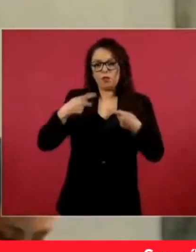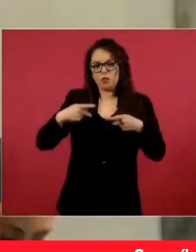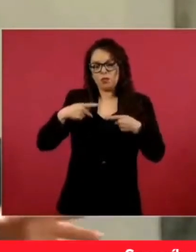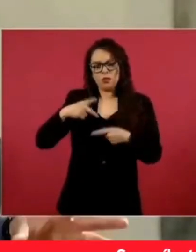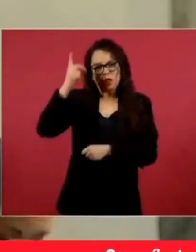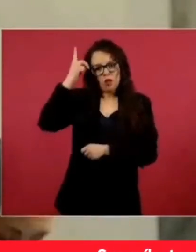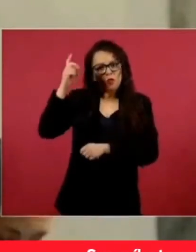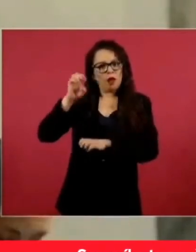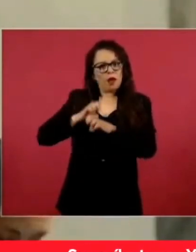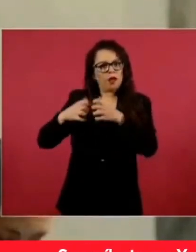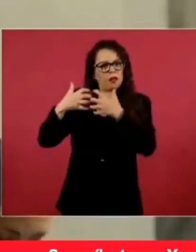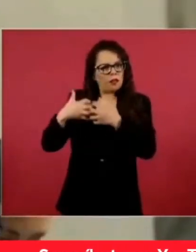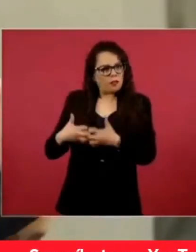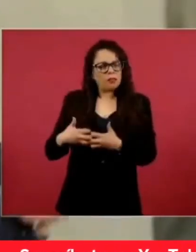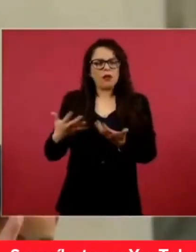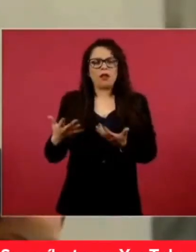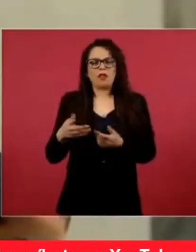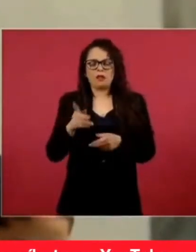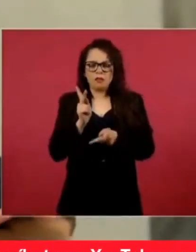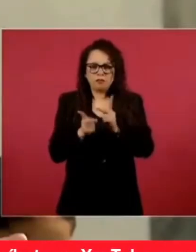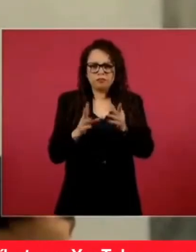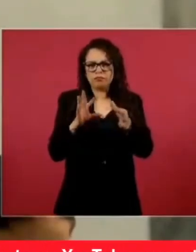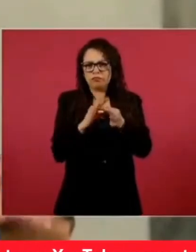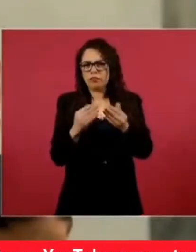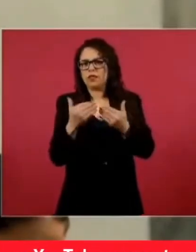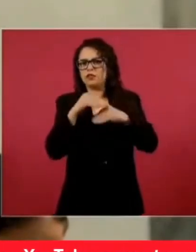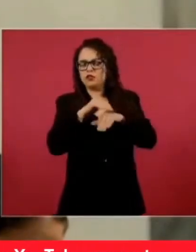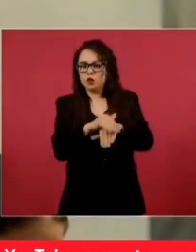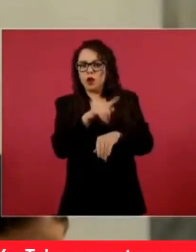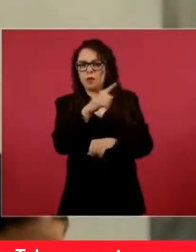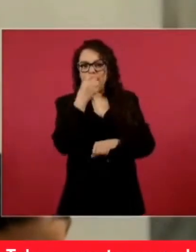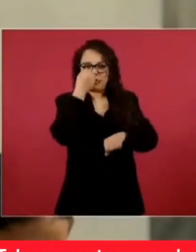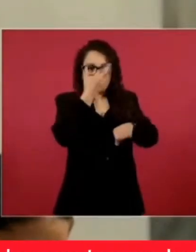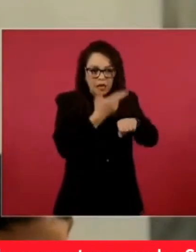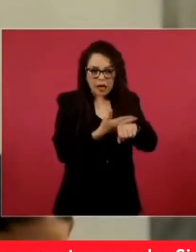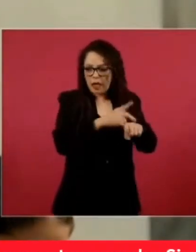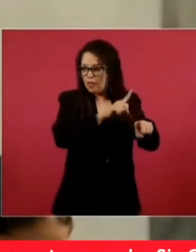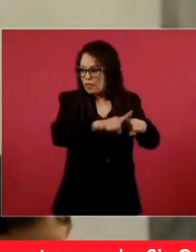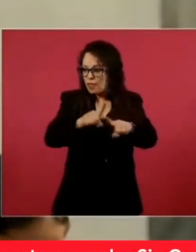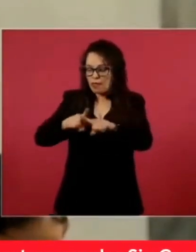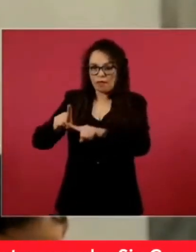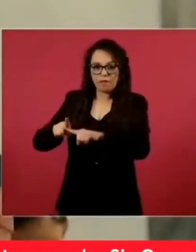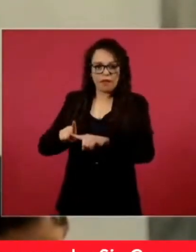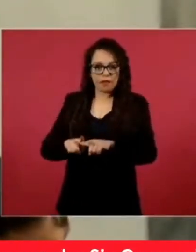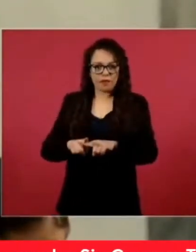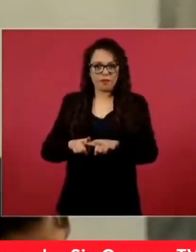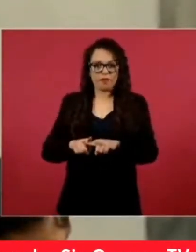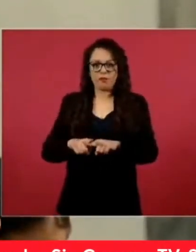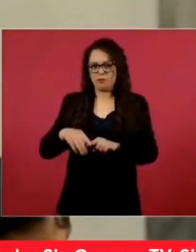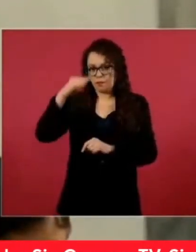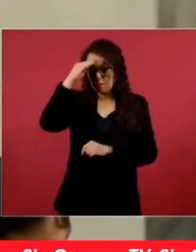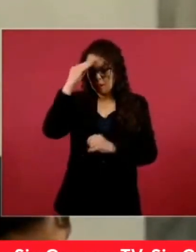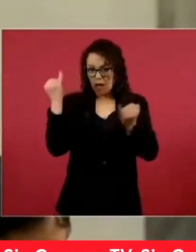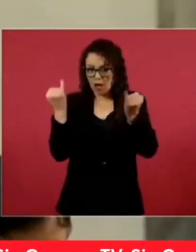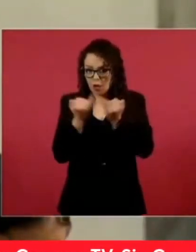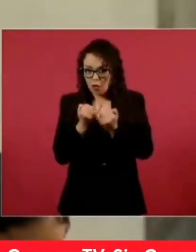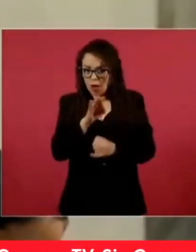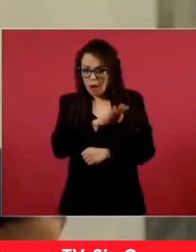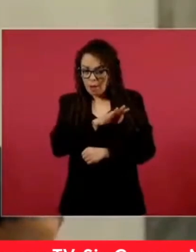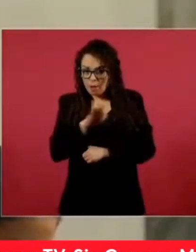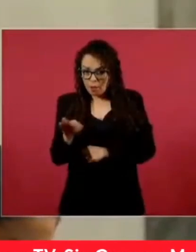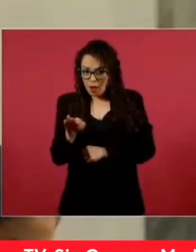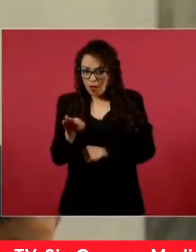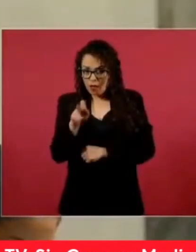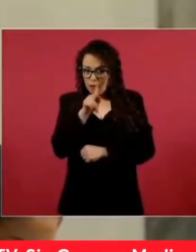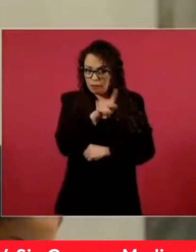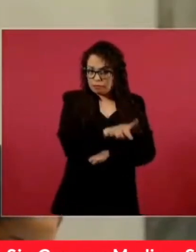diversas secretarías, etcétera, el avance que tuvo en su gobierno, si tendría considerado un ejercicio semejante con Pemex, saber cómo